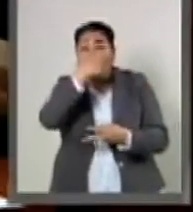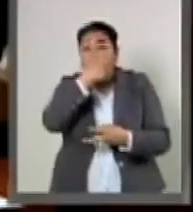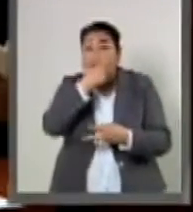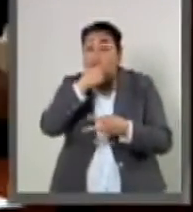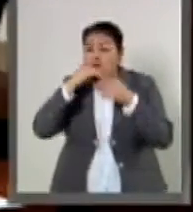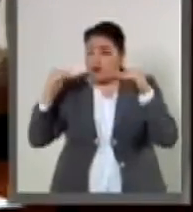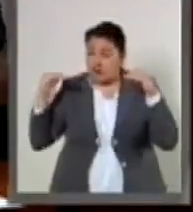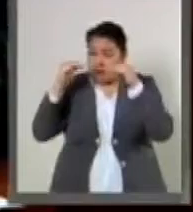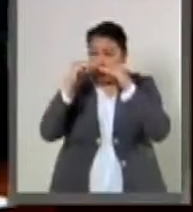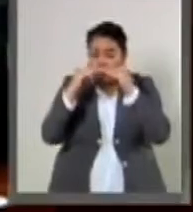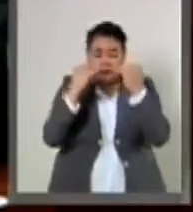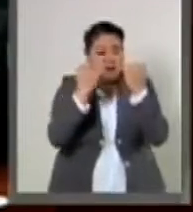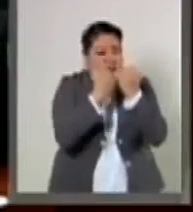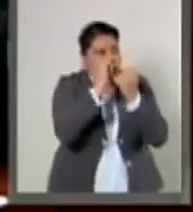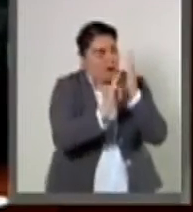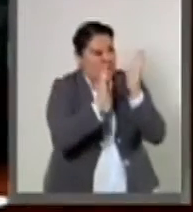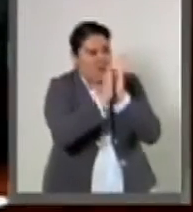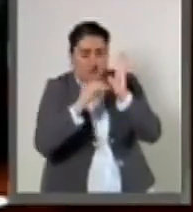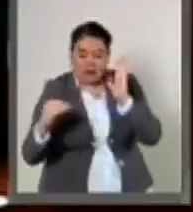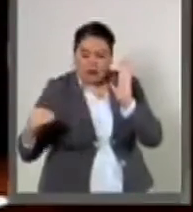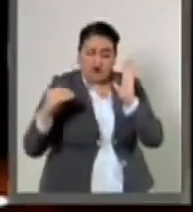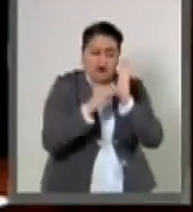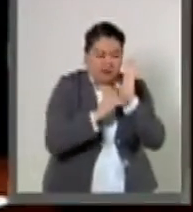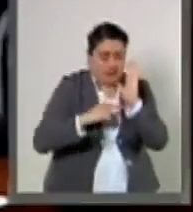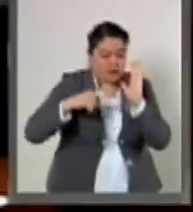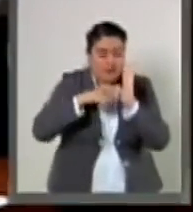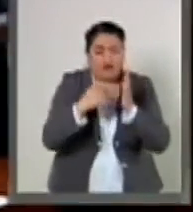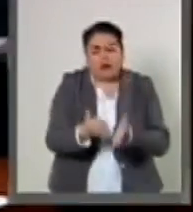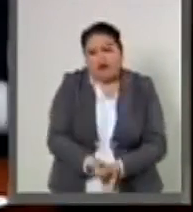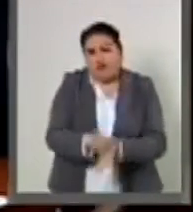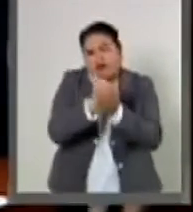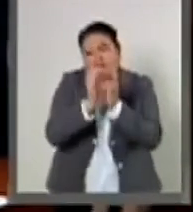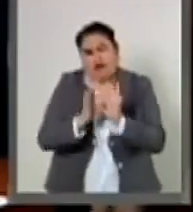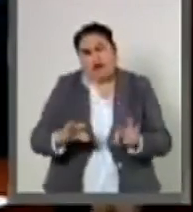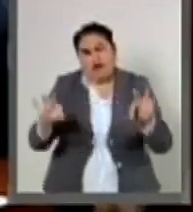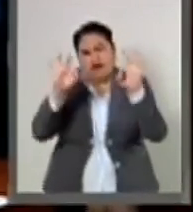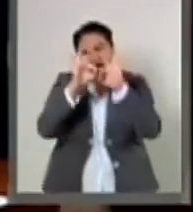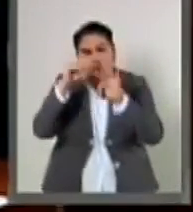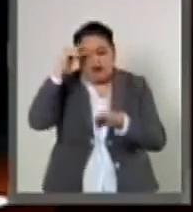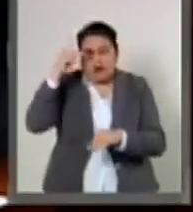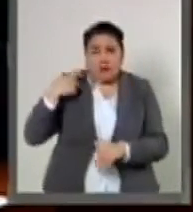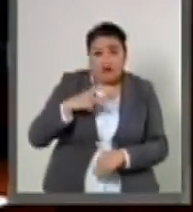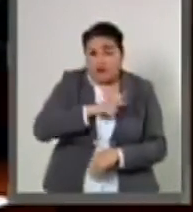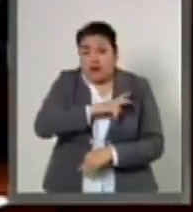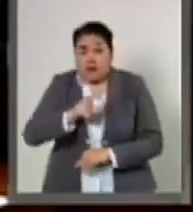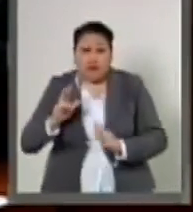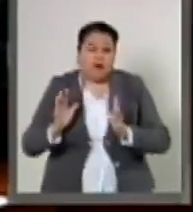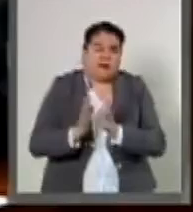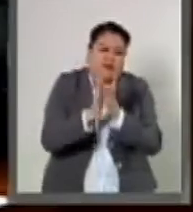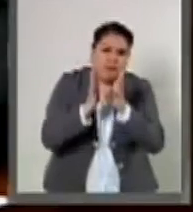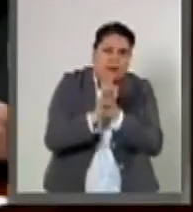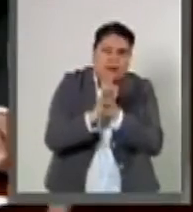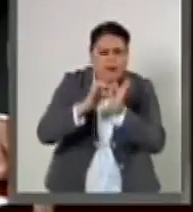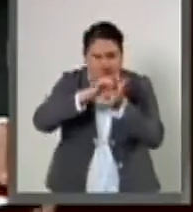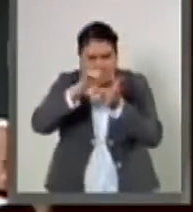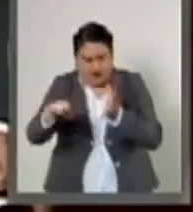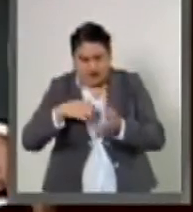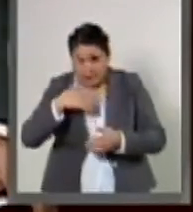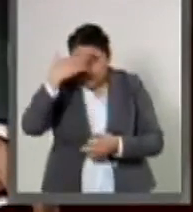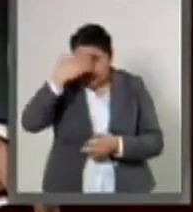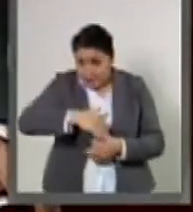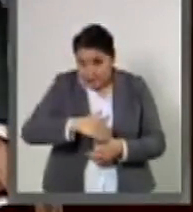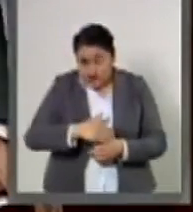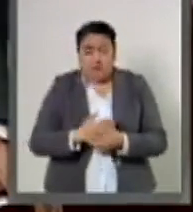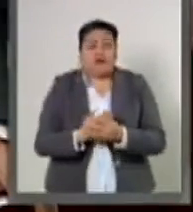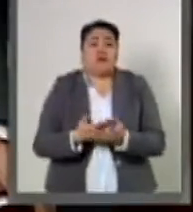de los pilares para el funcionamiento de la democracia, toda vez que constituye una garantía que de